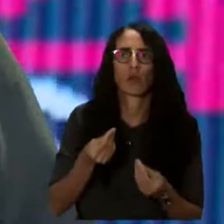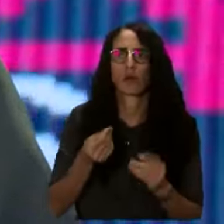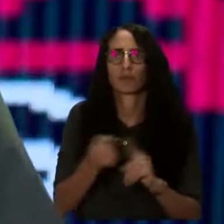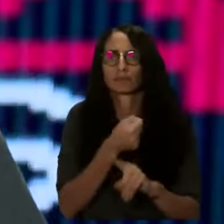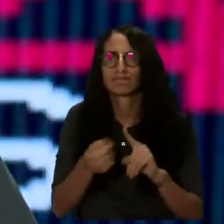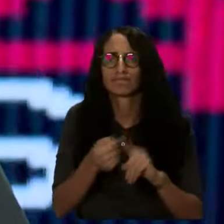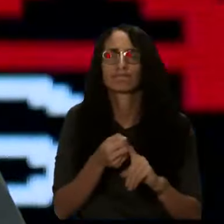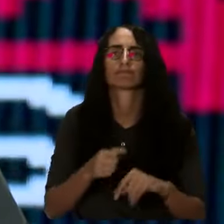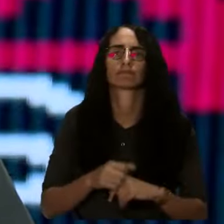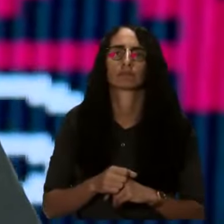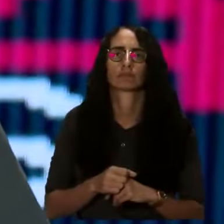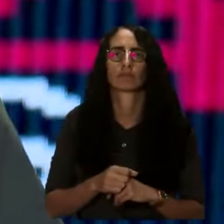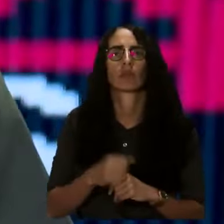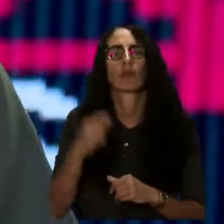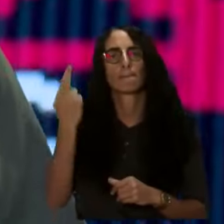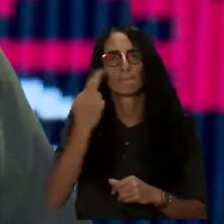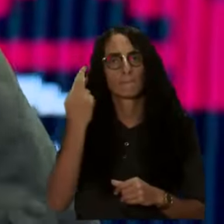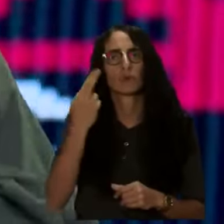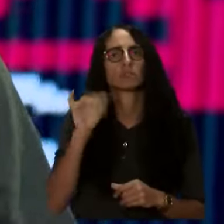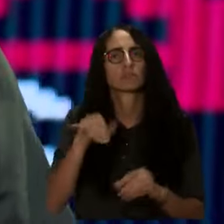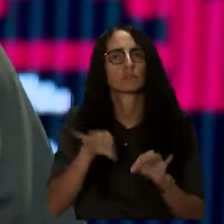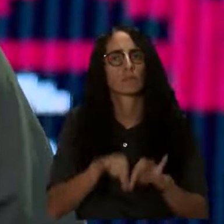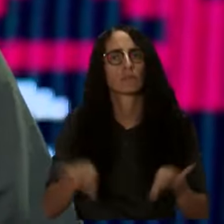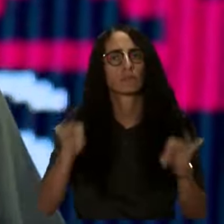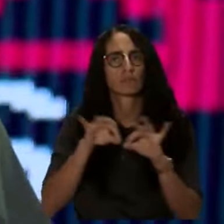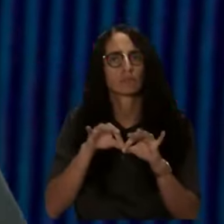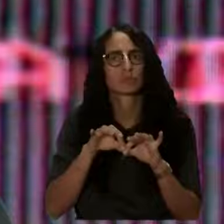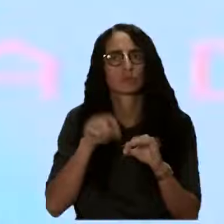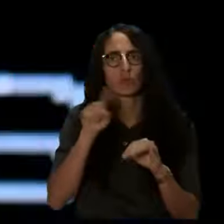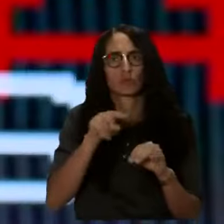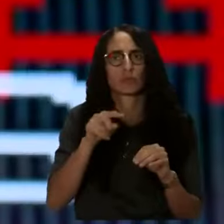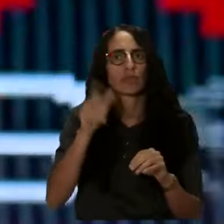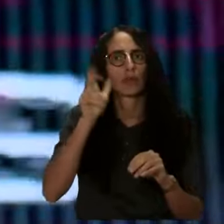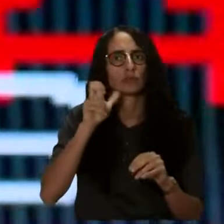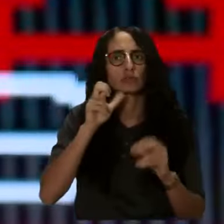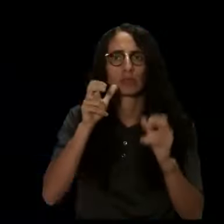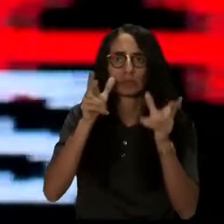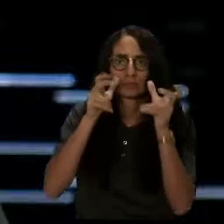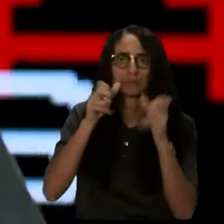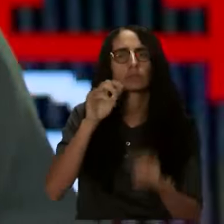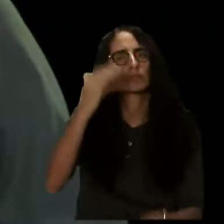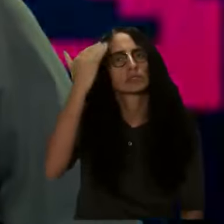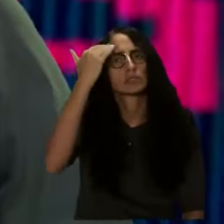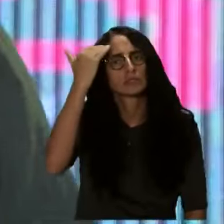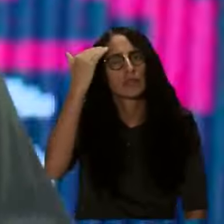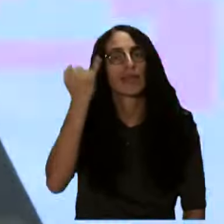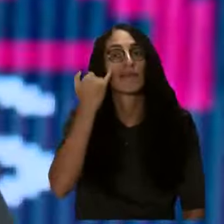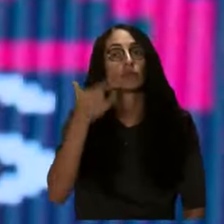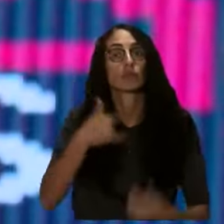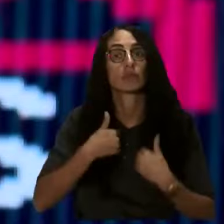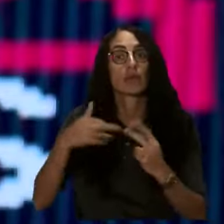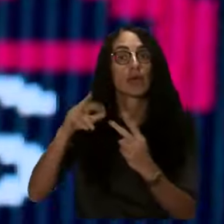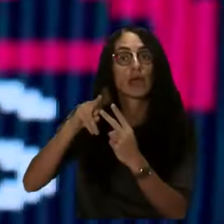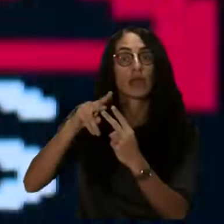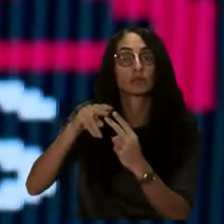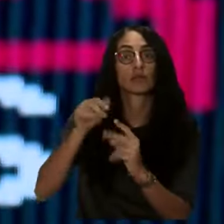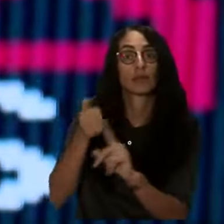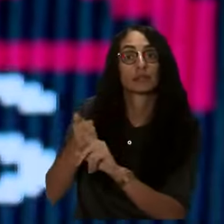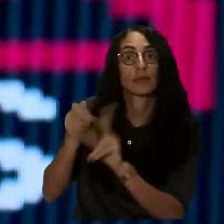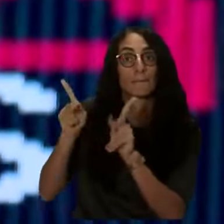estrangulamiento es por ello que es importante que las personas que nos están escuchando conozcan que si están en una relación y esa